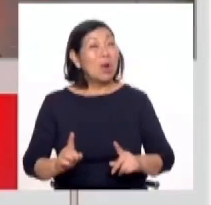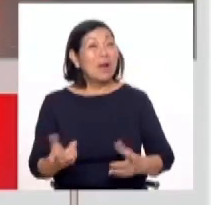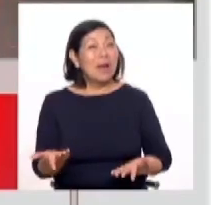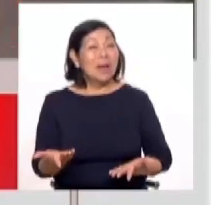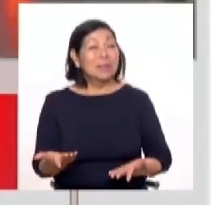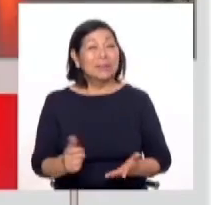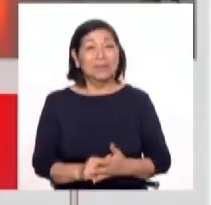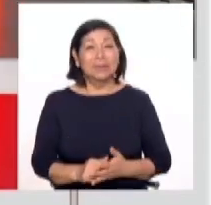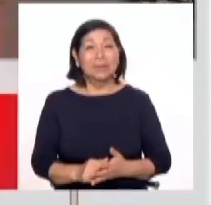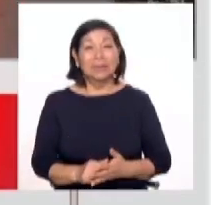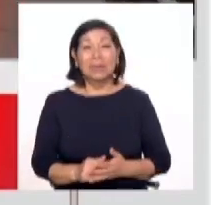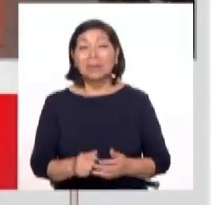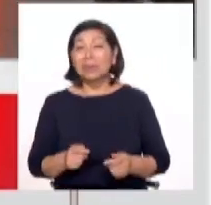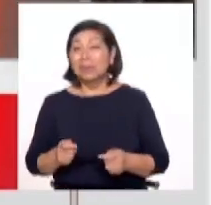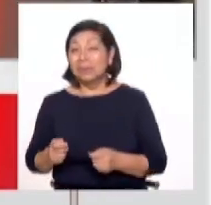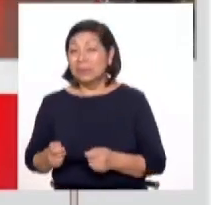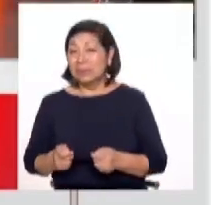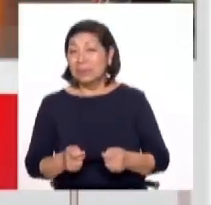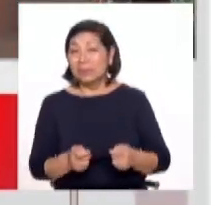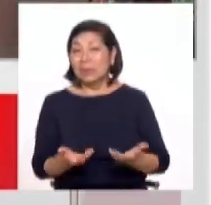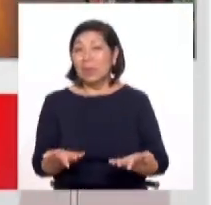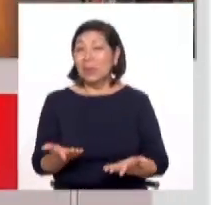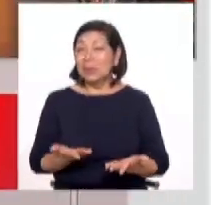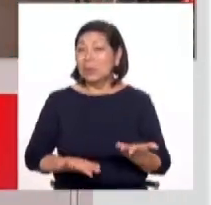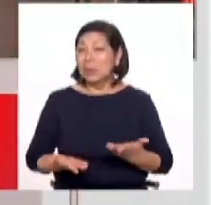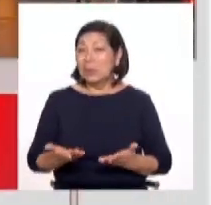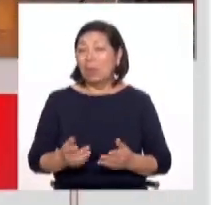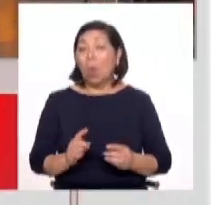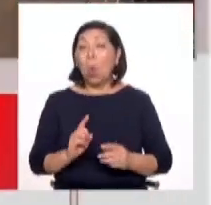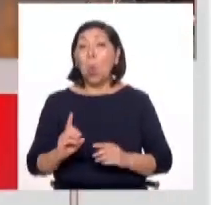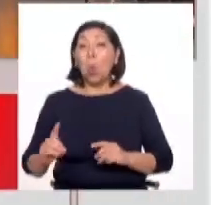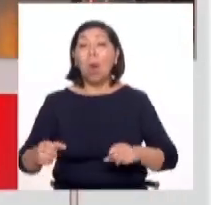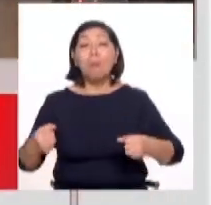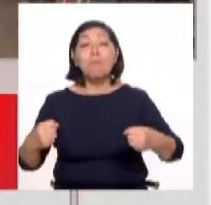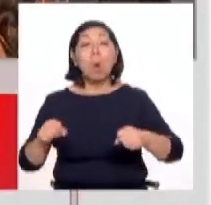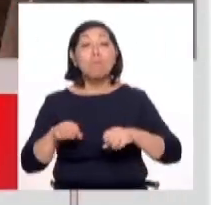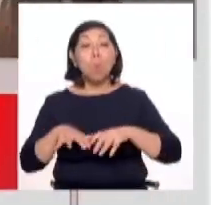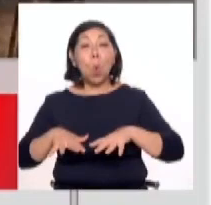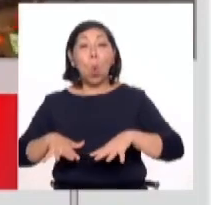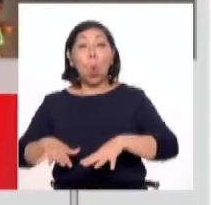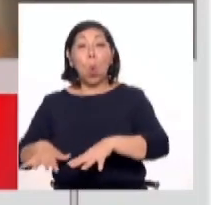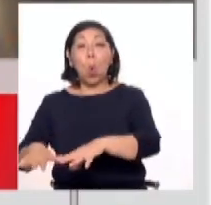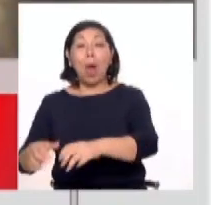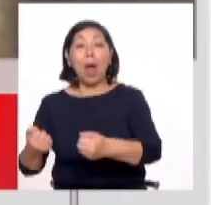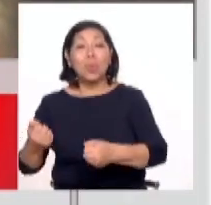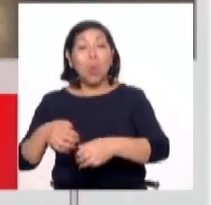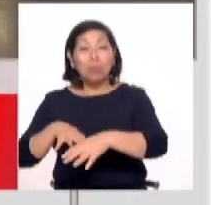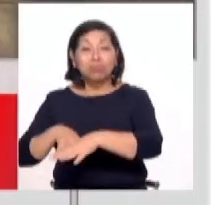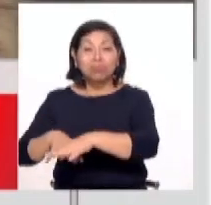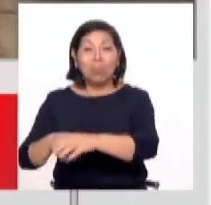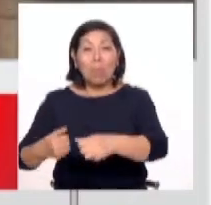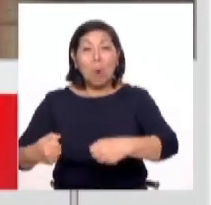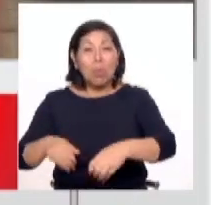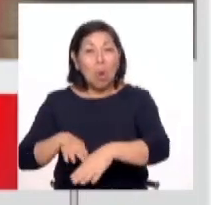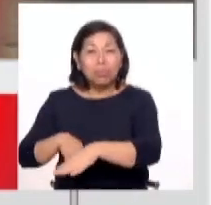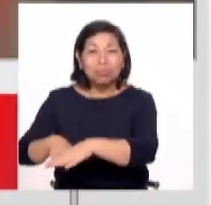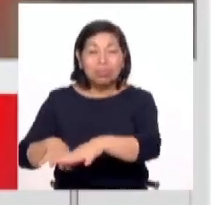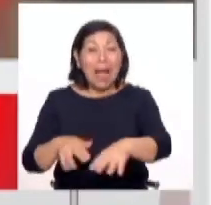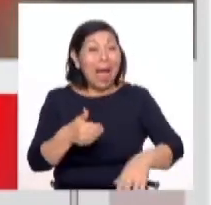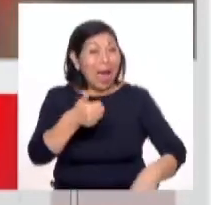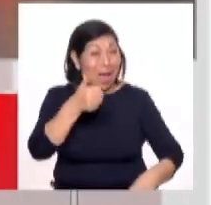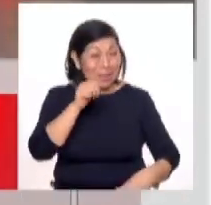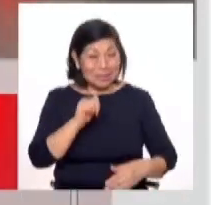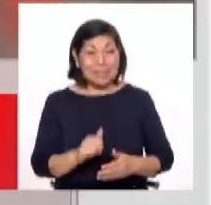forma algún movimiento o a un desplazamiento masivo con este tipo de vehículos. Ya el día de